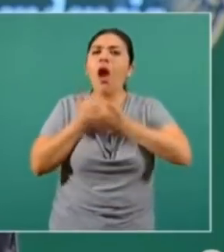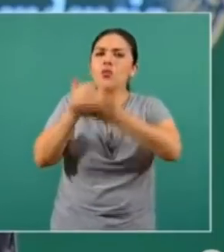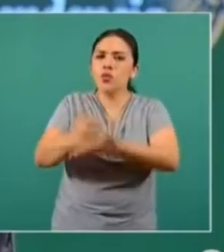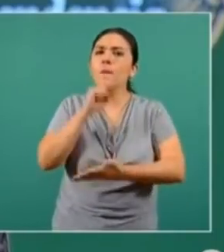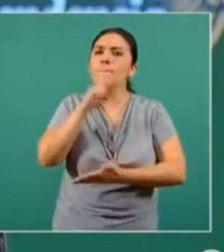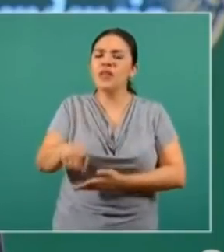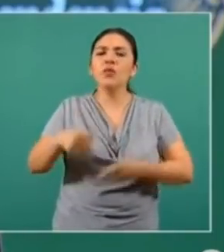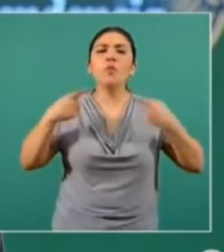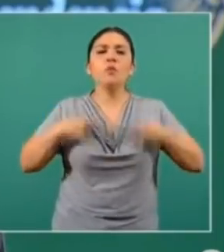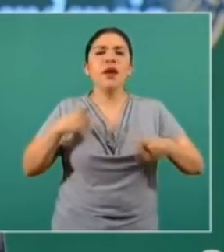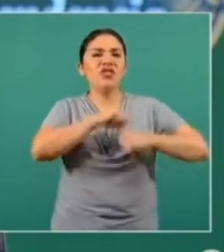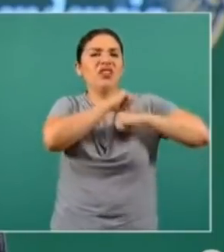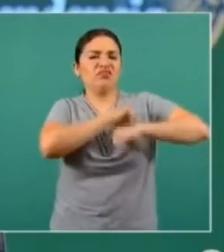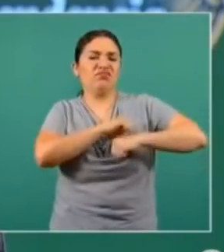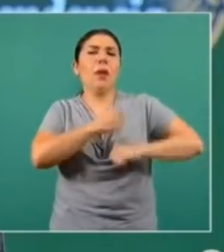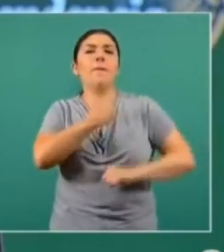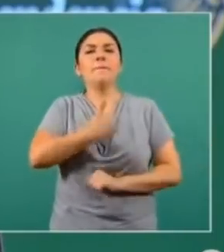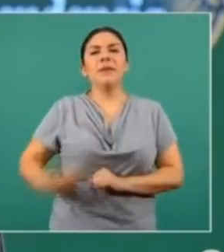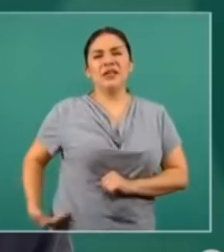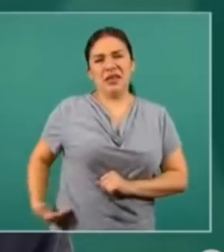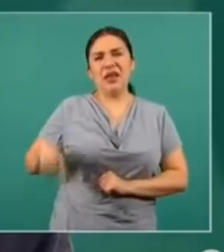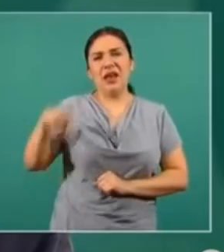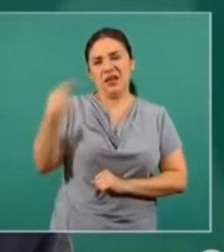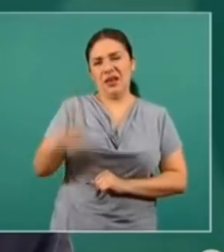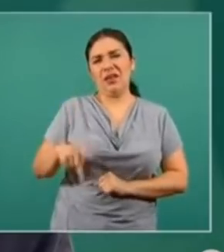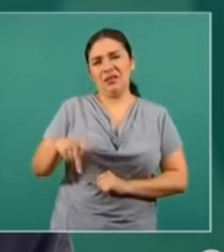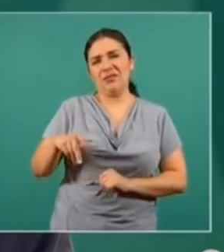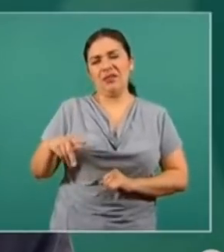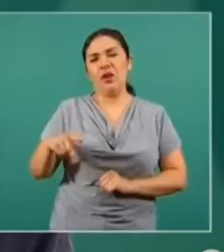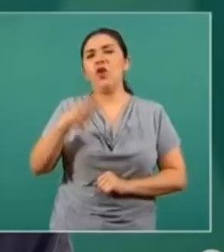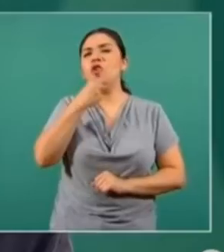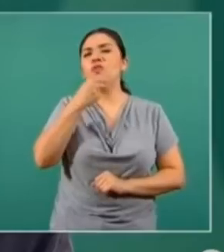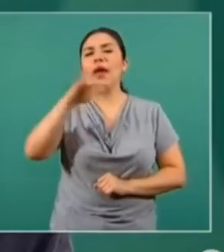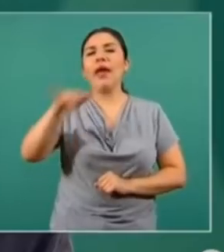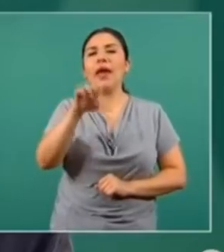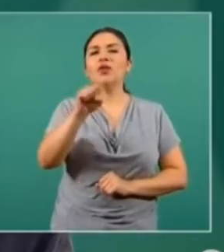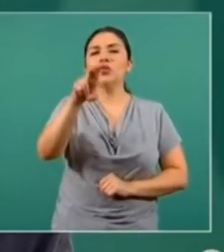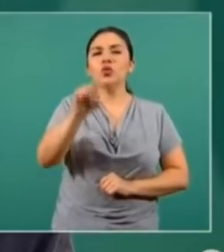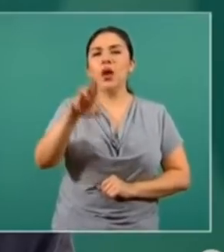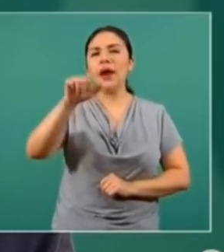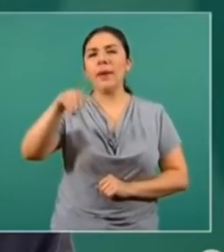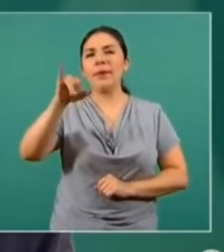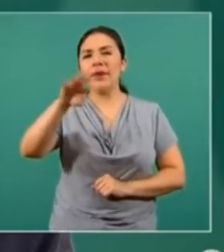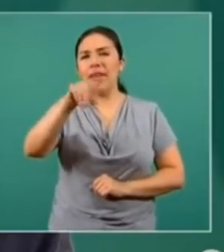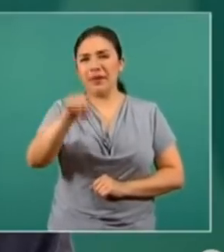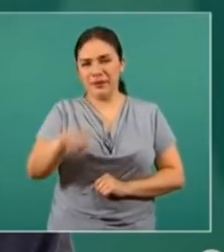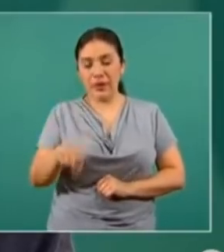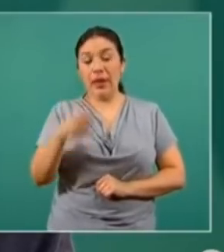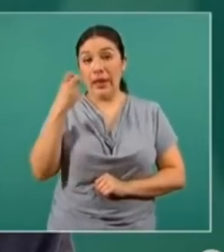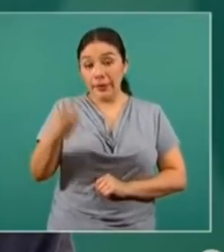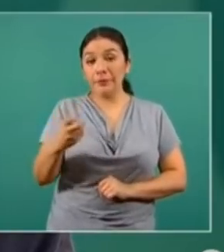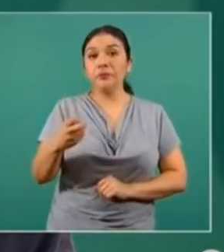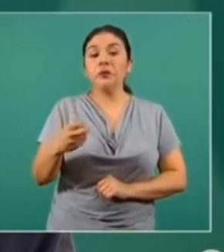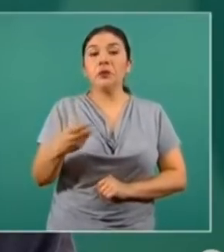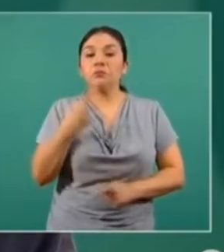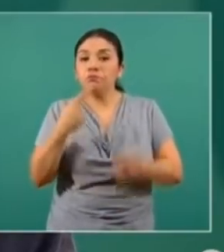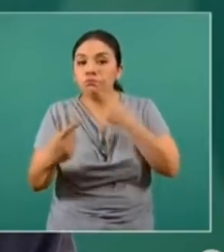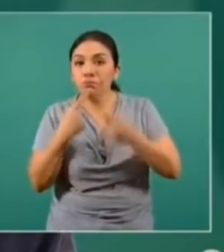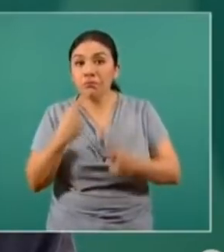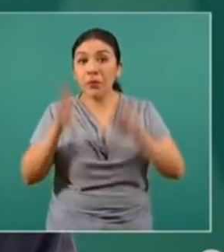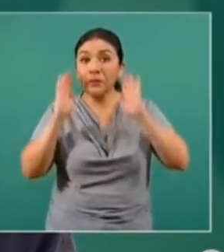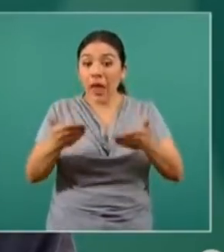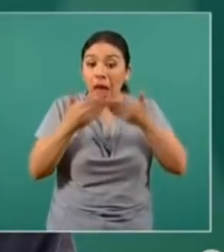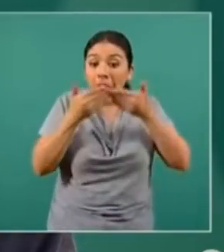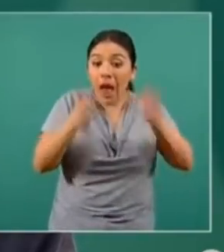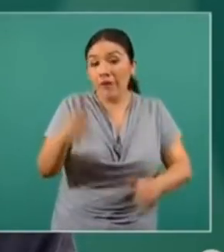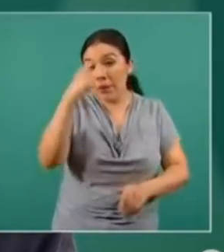por el vocero de la Presidencia de la República, Jesús Ramírez Cuevas, de que aquí se haya abierto